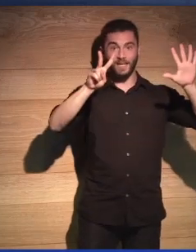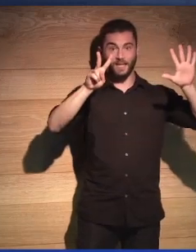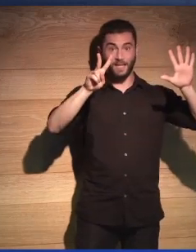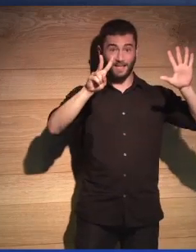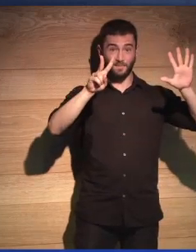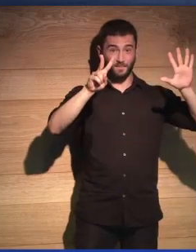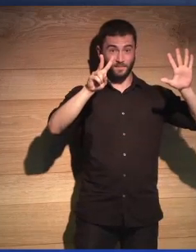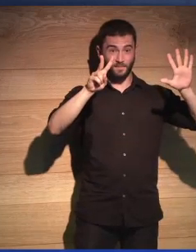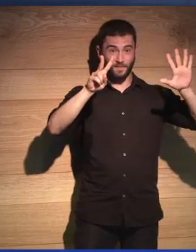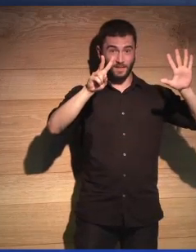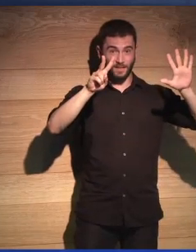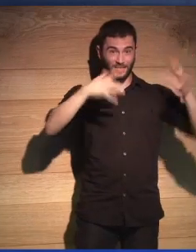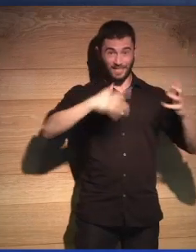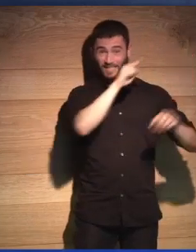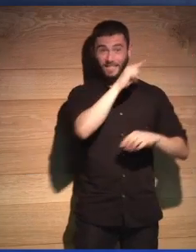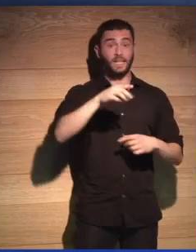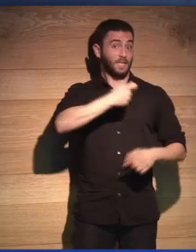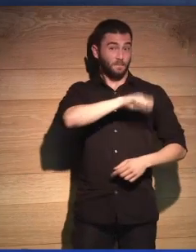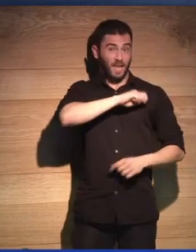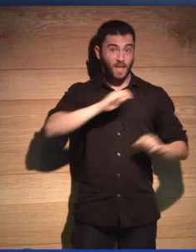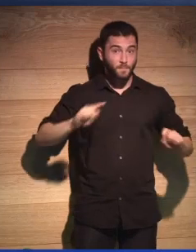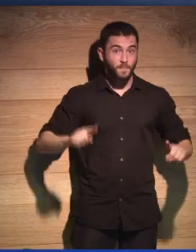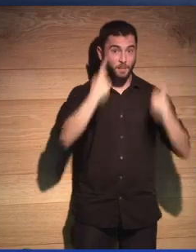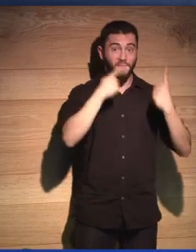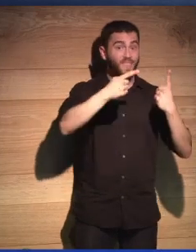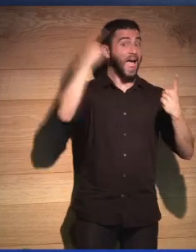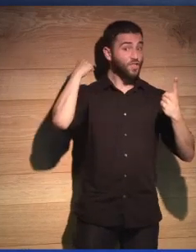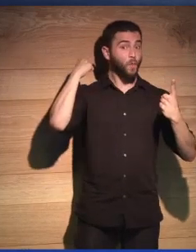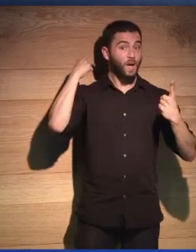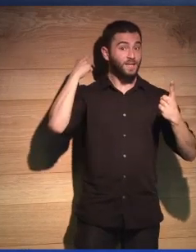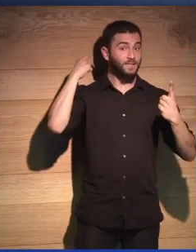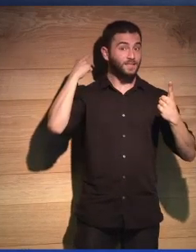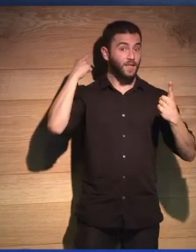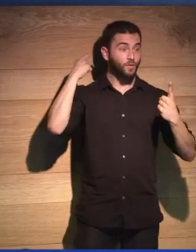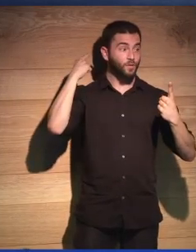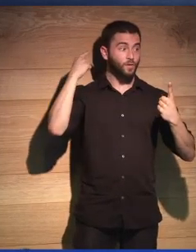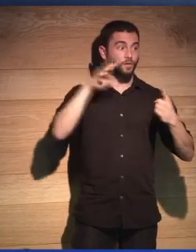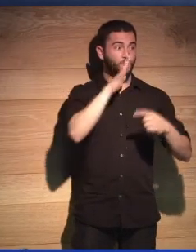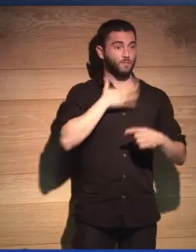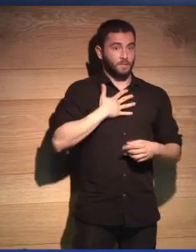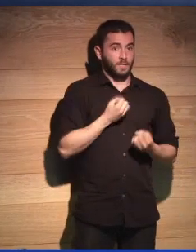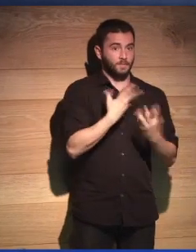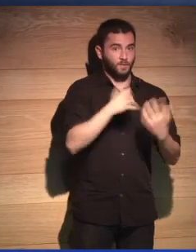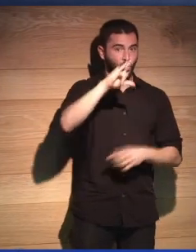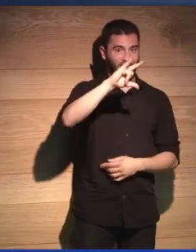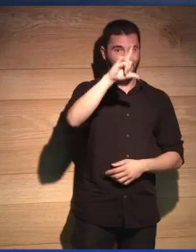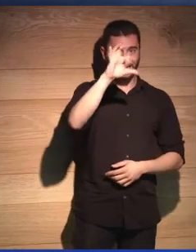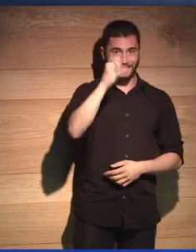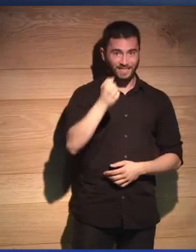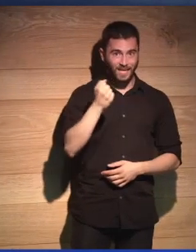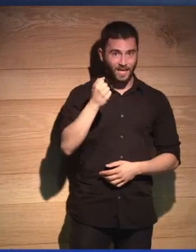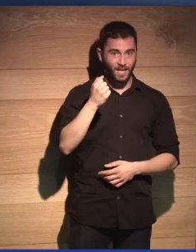la primera vez el año pasado, fruto de mi exposición. Ilse no